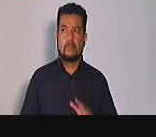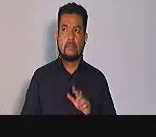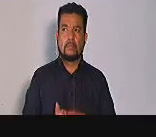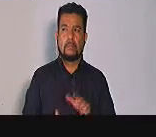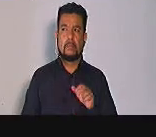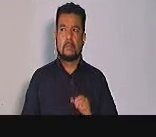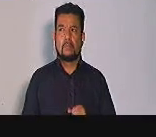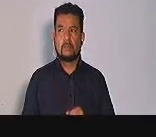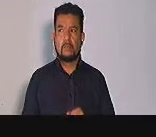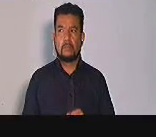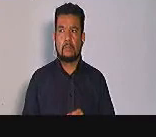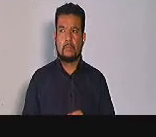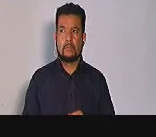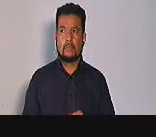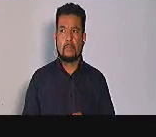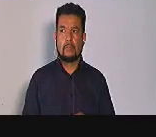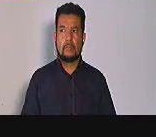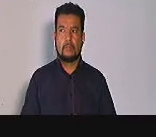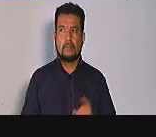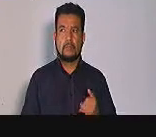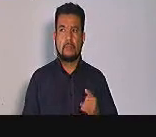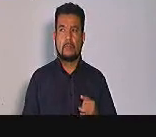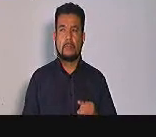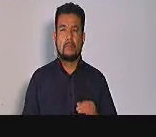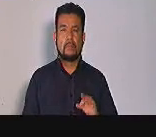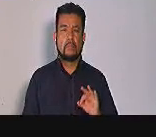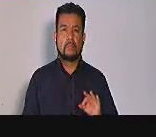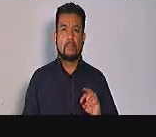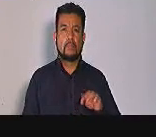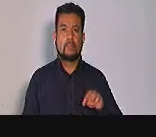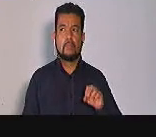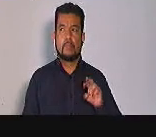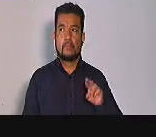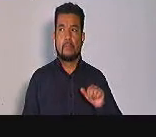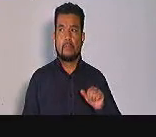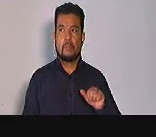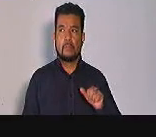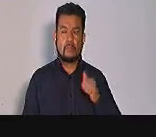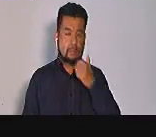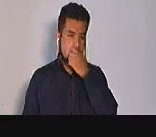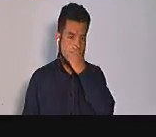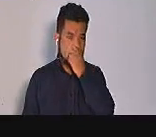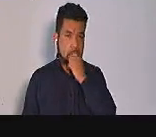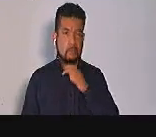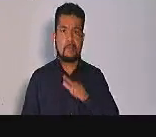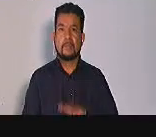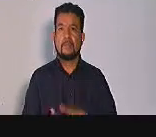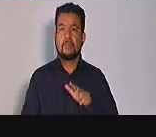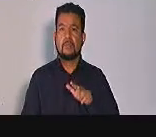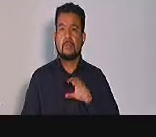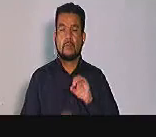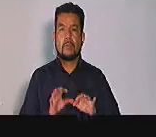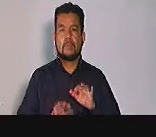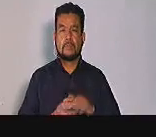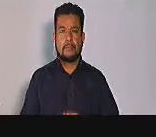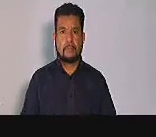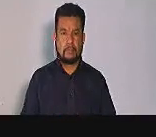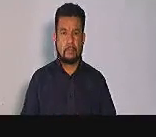Aprobado. Concejal Franco vota sí, copiado. Mora Gómez Javier Alejandro. Aprobado, señor